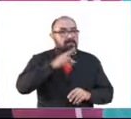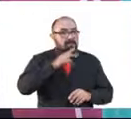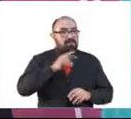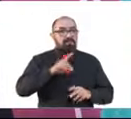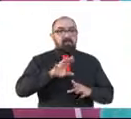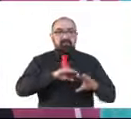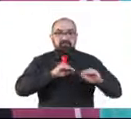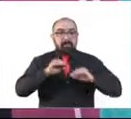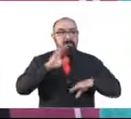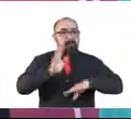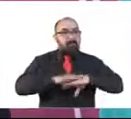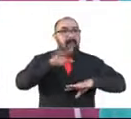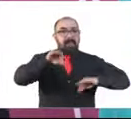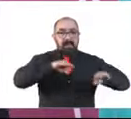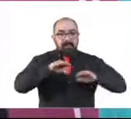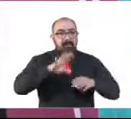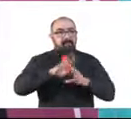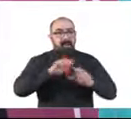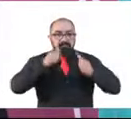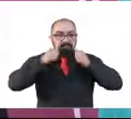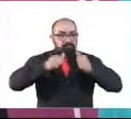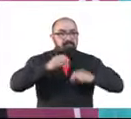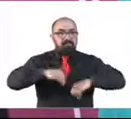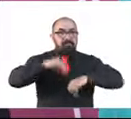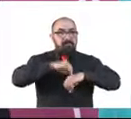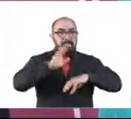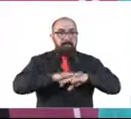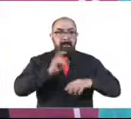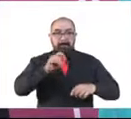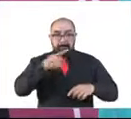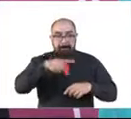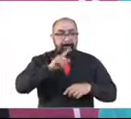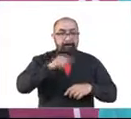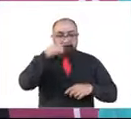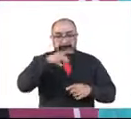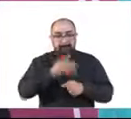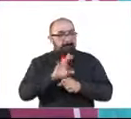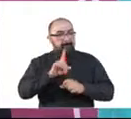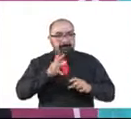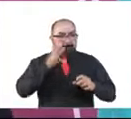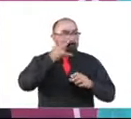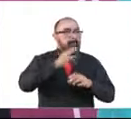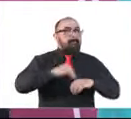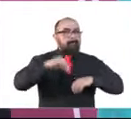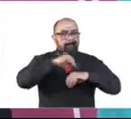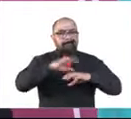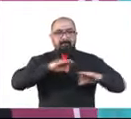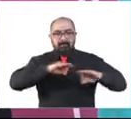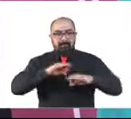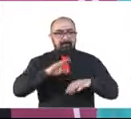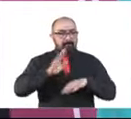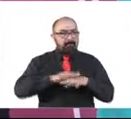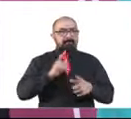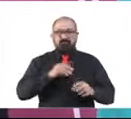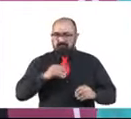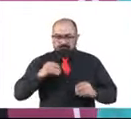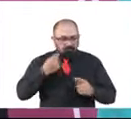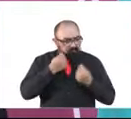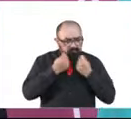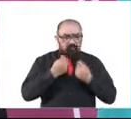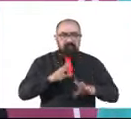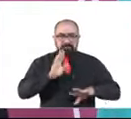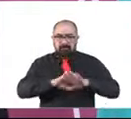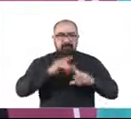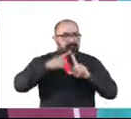obviamente el seguimiento y se va a hacer mucho mejores cosas en el futuro, de modo que tenemos que ser optimistas, estamos en